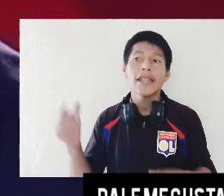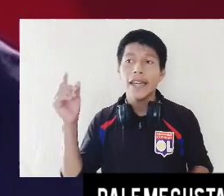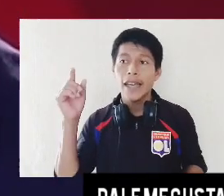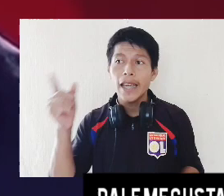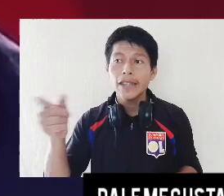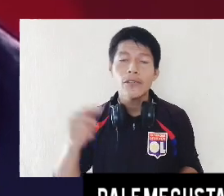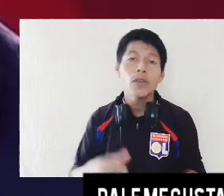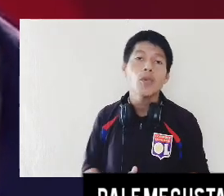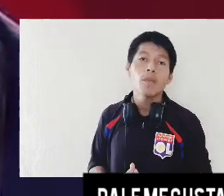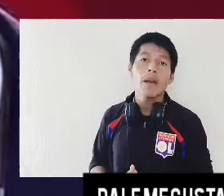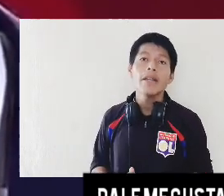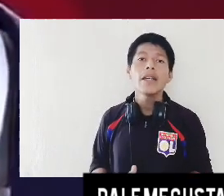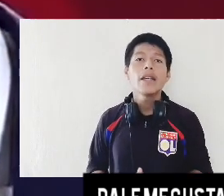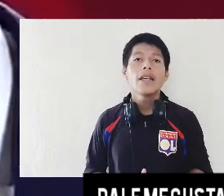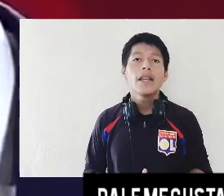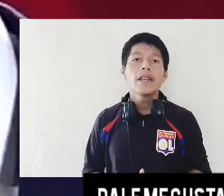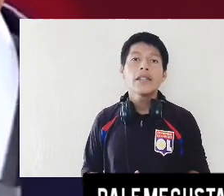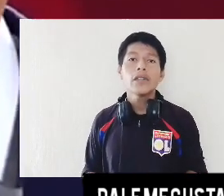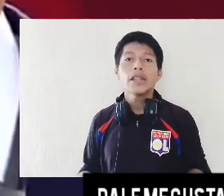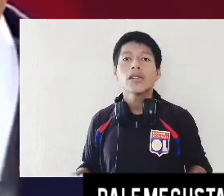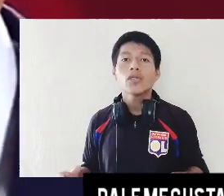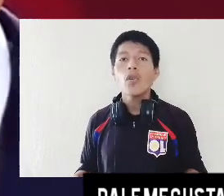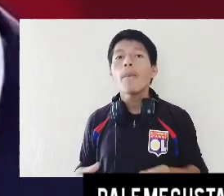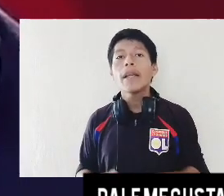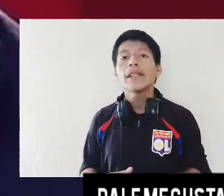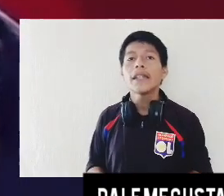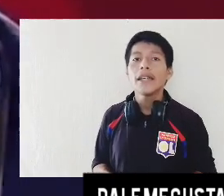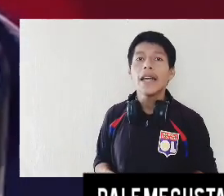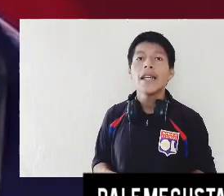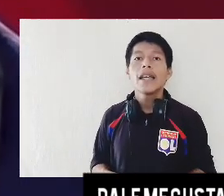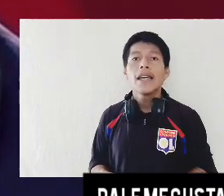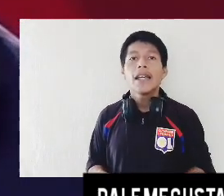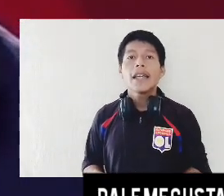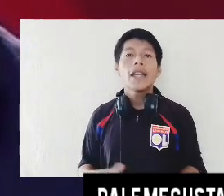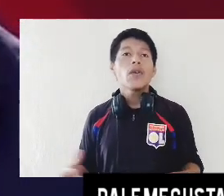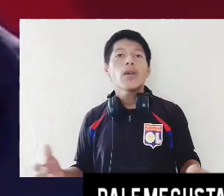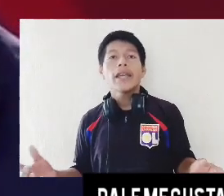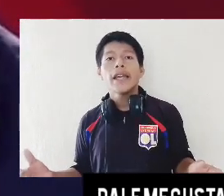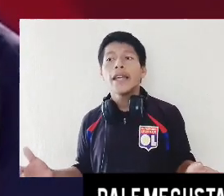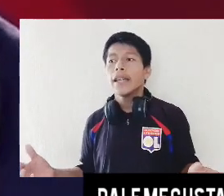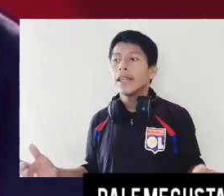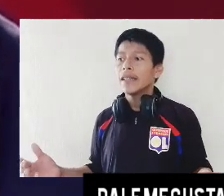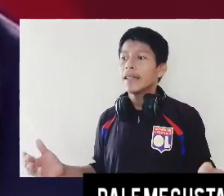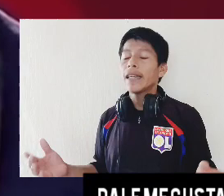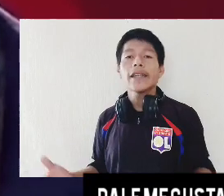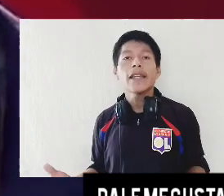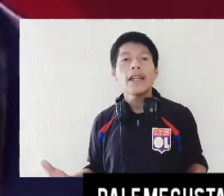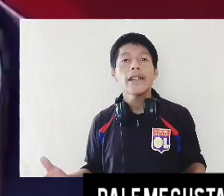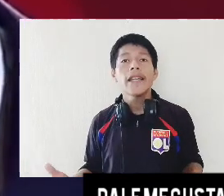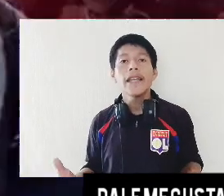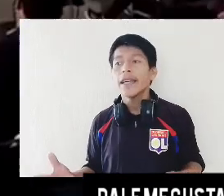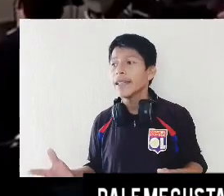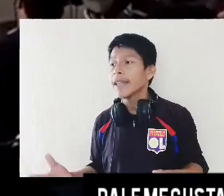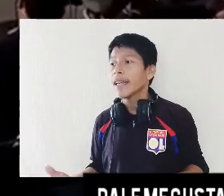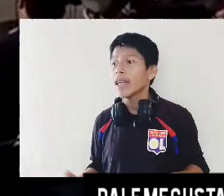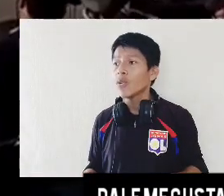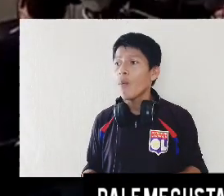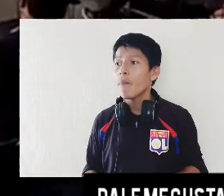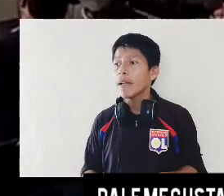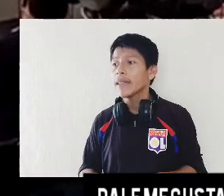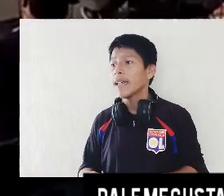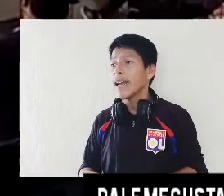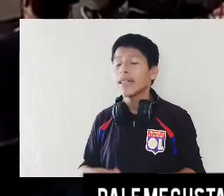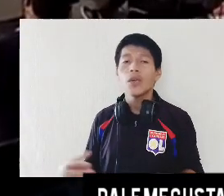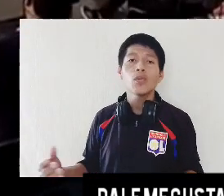de decir que este fue el culpable, señores, todo parece indicar que lo quieren detener, quieren que este